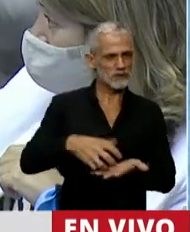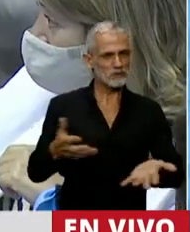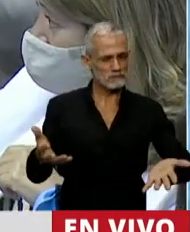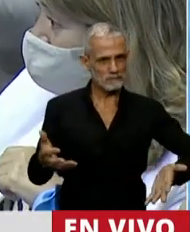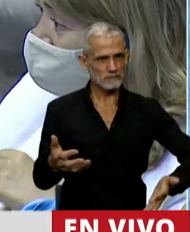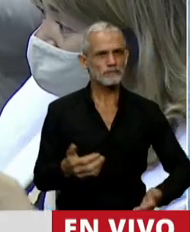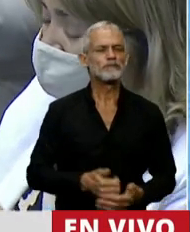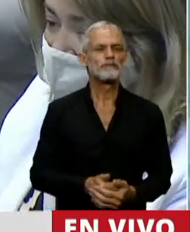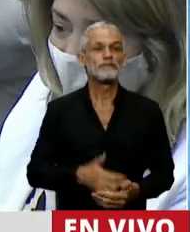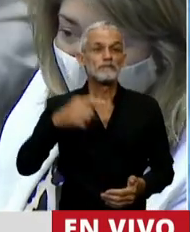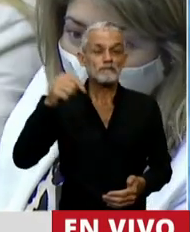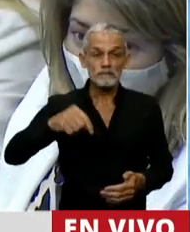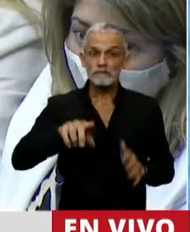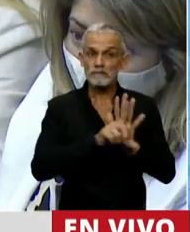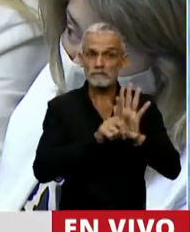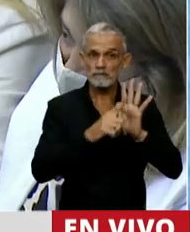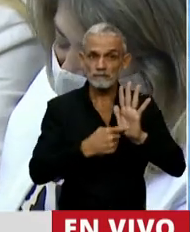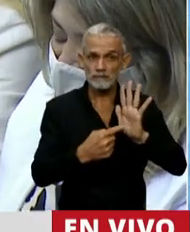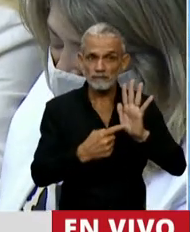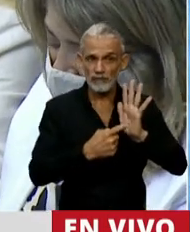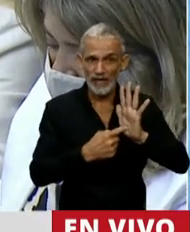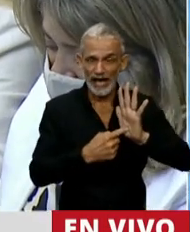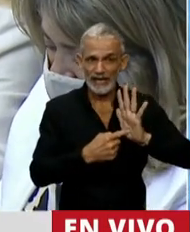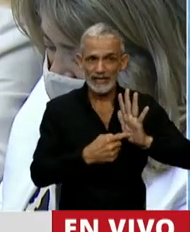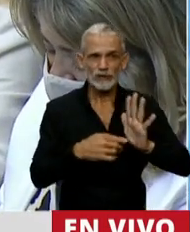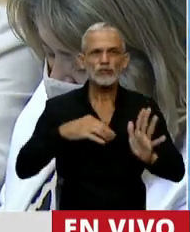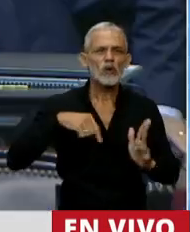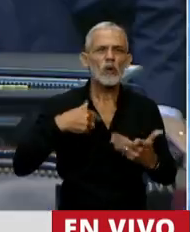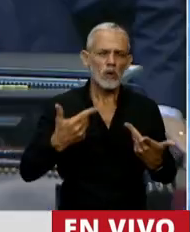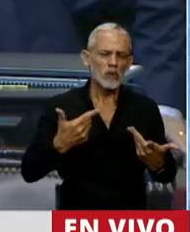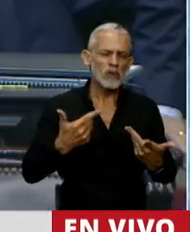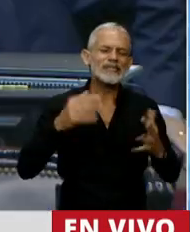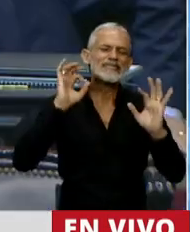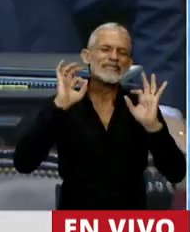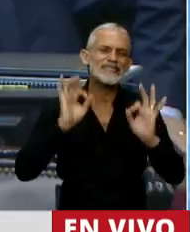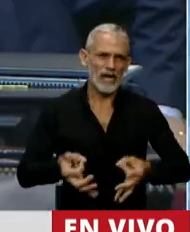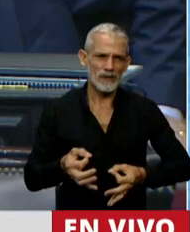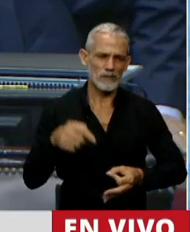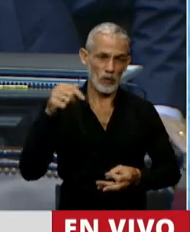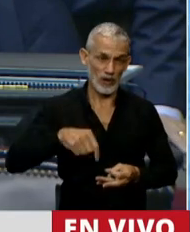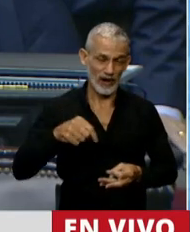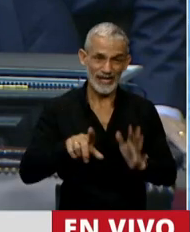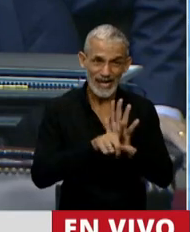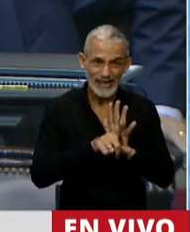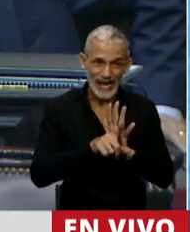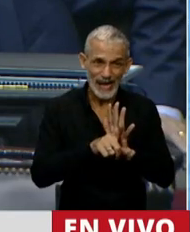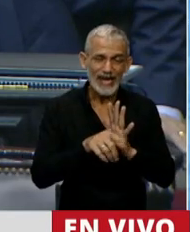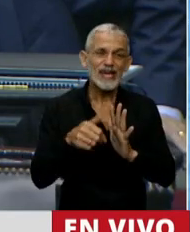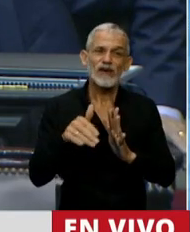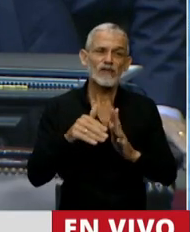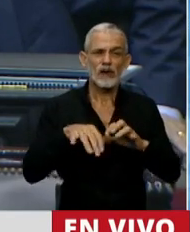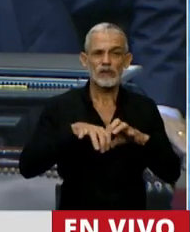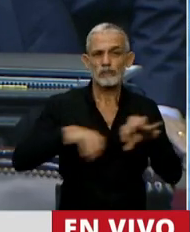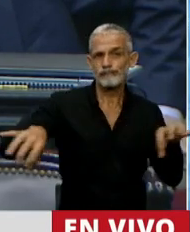señor presidente, esta ley, no podemos desconocer que esta ley profundiza